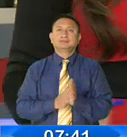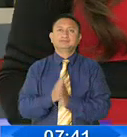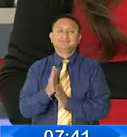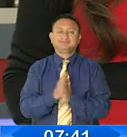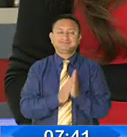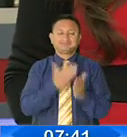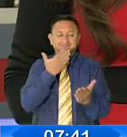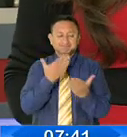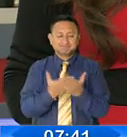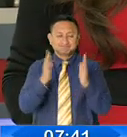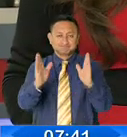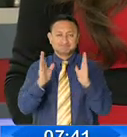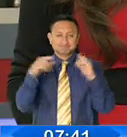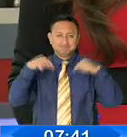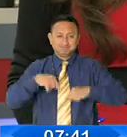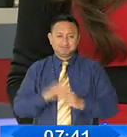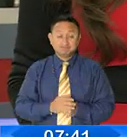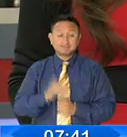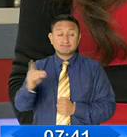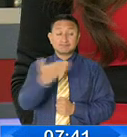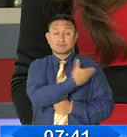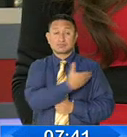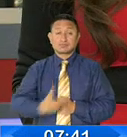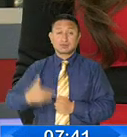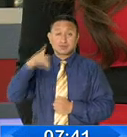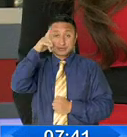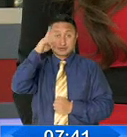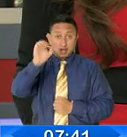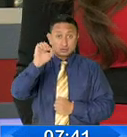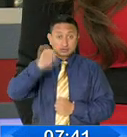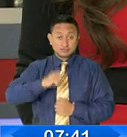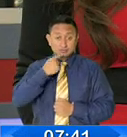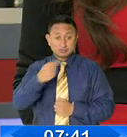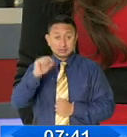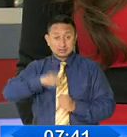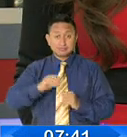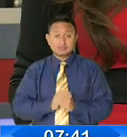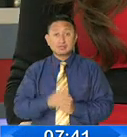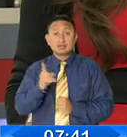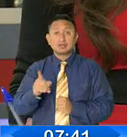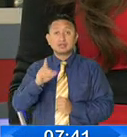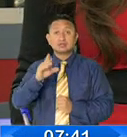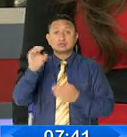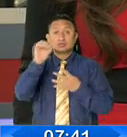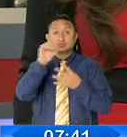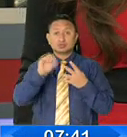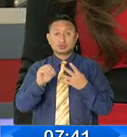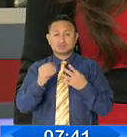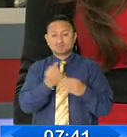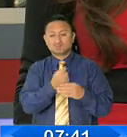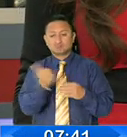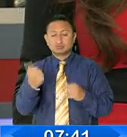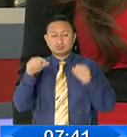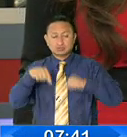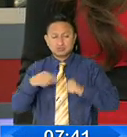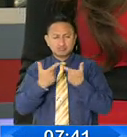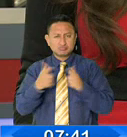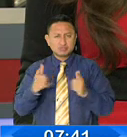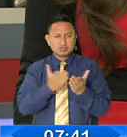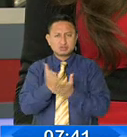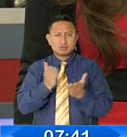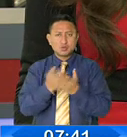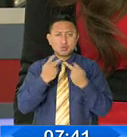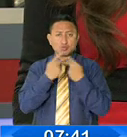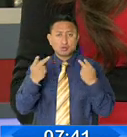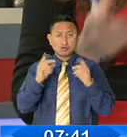Gracias por acompañarnos. El presidente electo Guillermo Lasso anunció la eliminación de la SENACID para garantizar el libre acceso a la educación pública